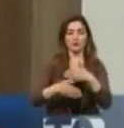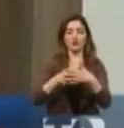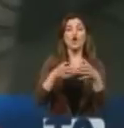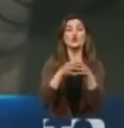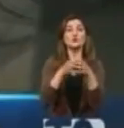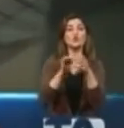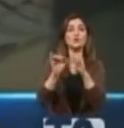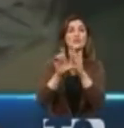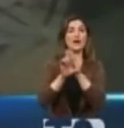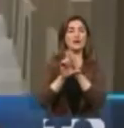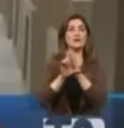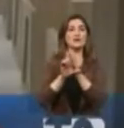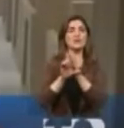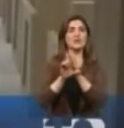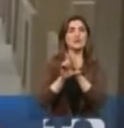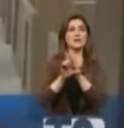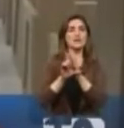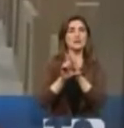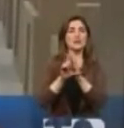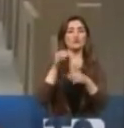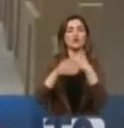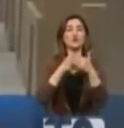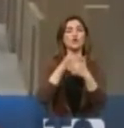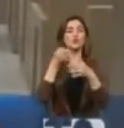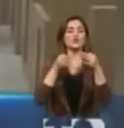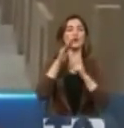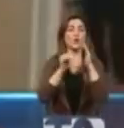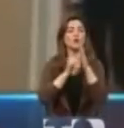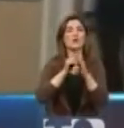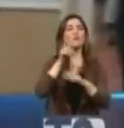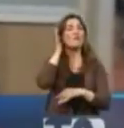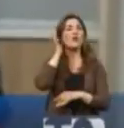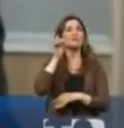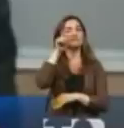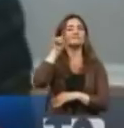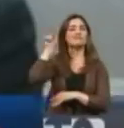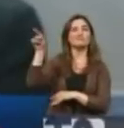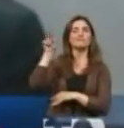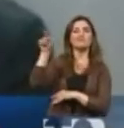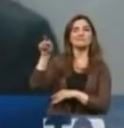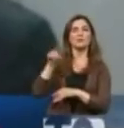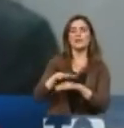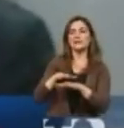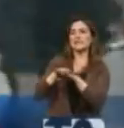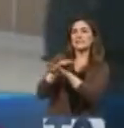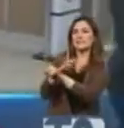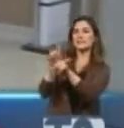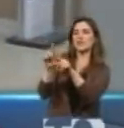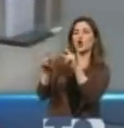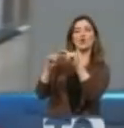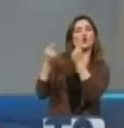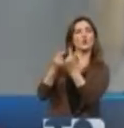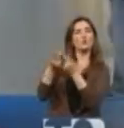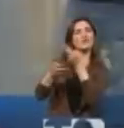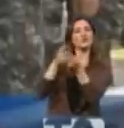asociación ilícita que se sigue contra la fiscal de San Vicente, detenida por presuntamente favorecer a una banda de narcotraficantes.